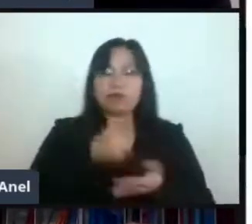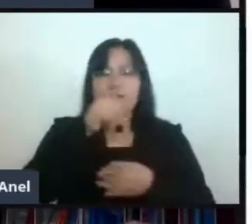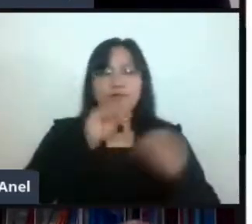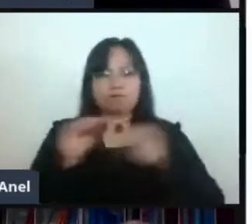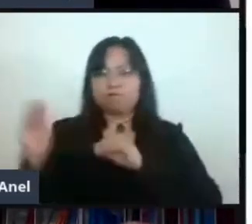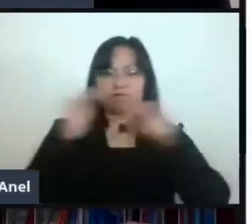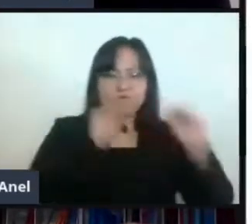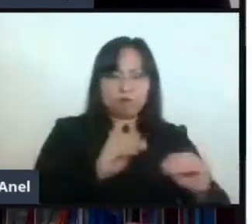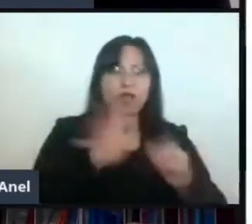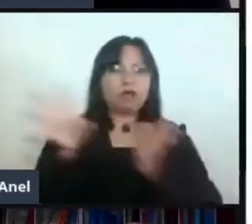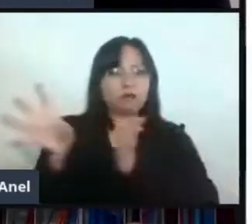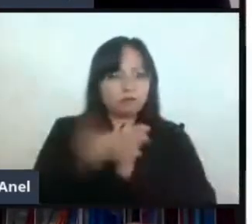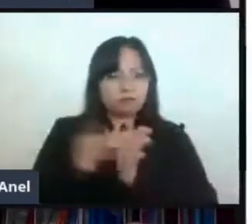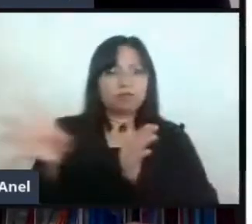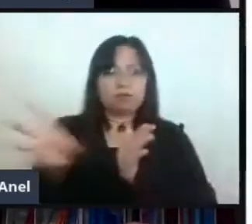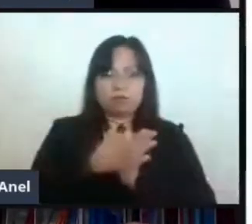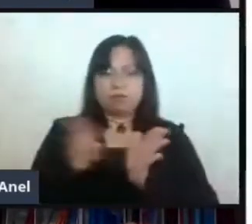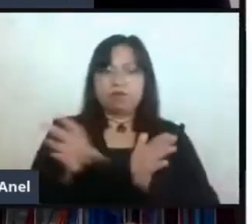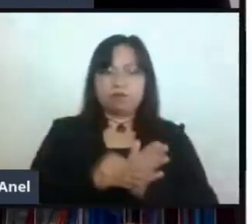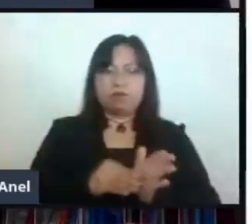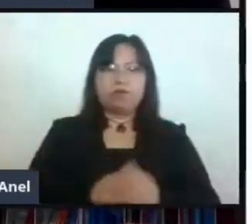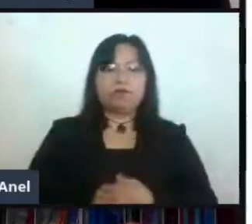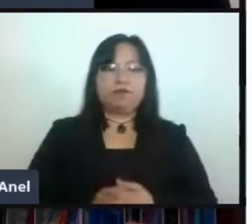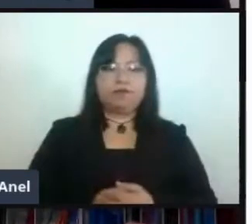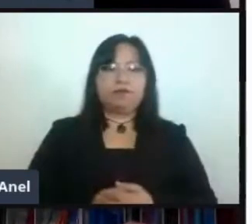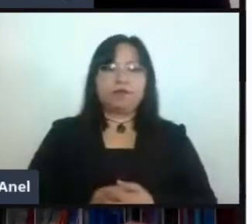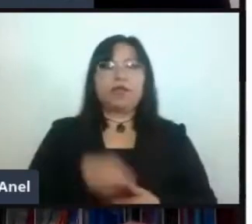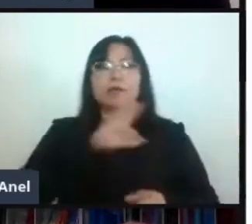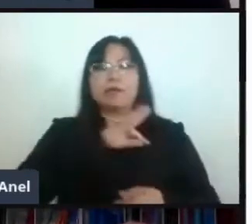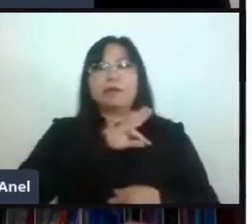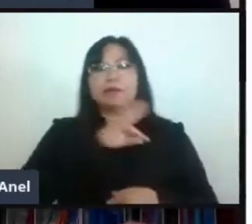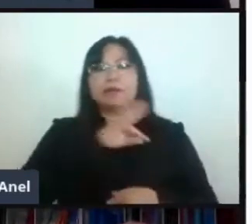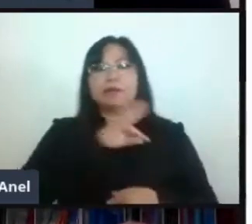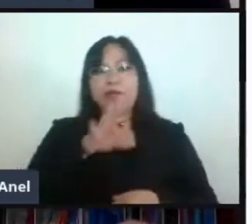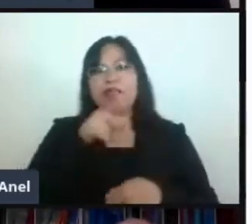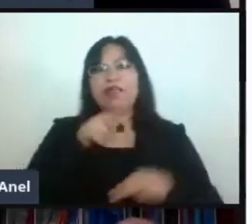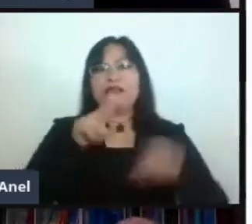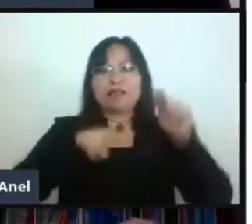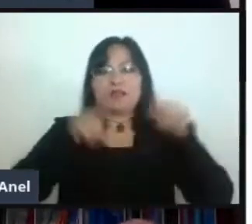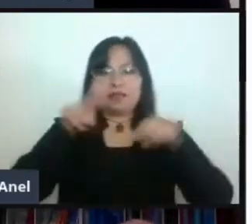Sí, para que quede más claro, le voy a dar